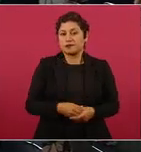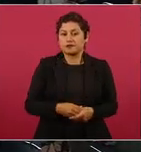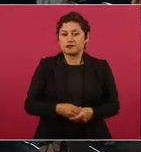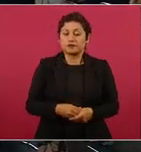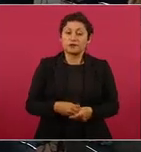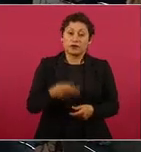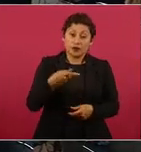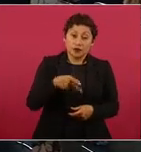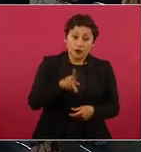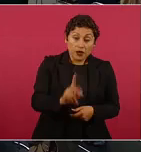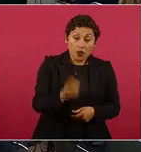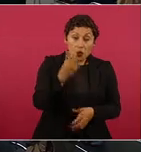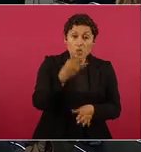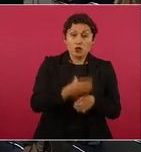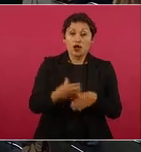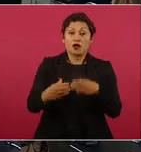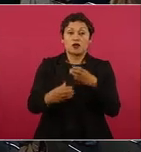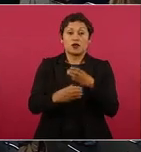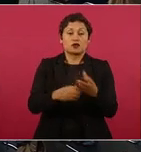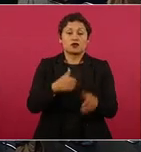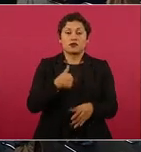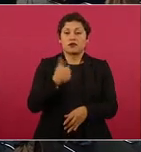gustó de